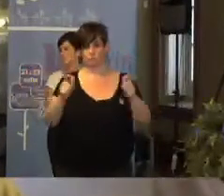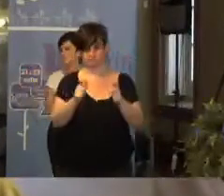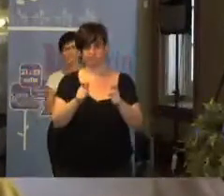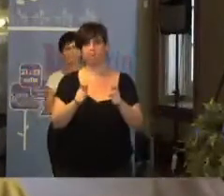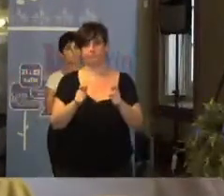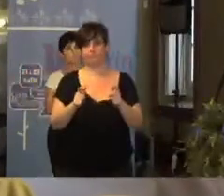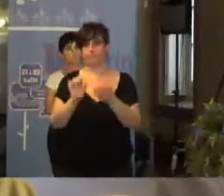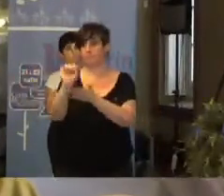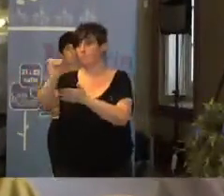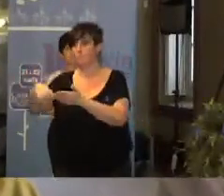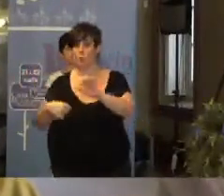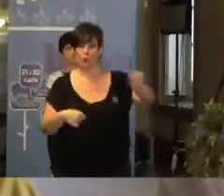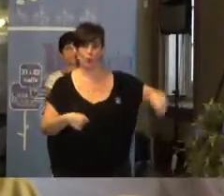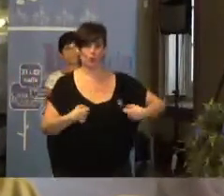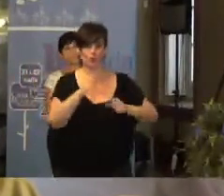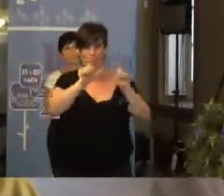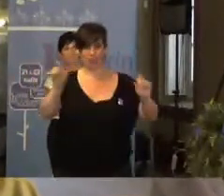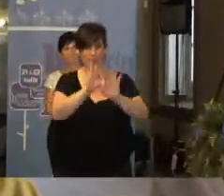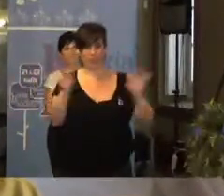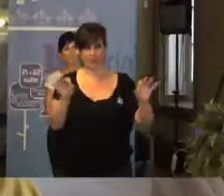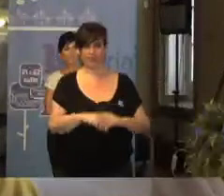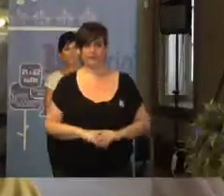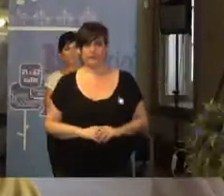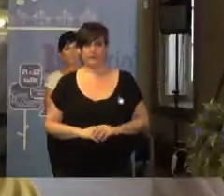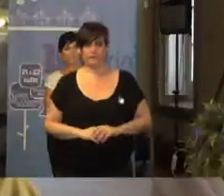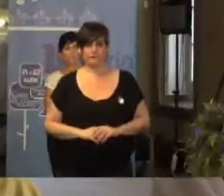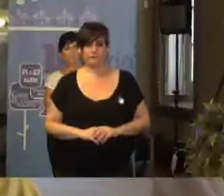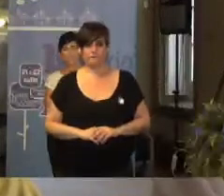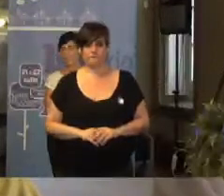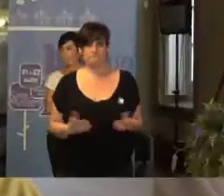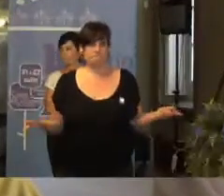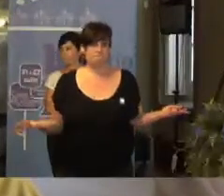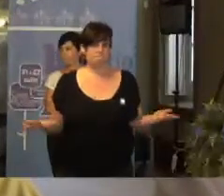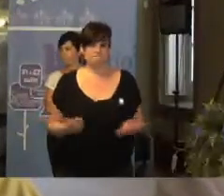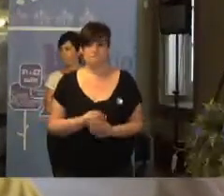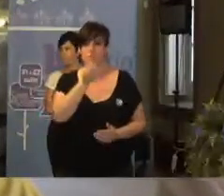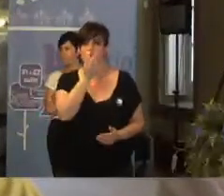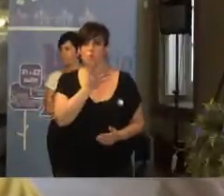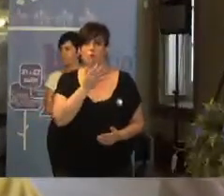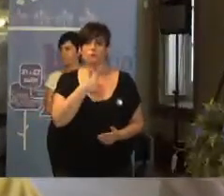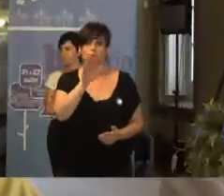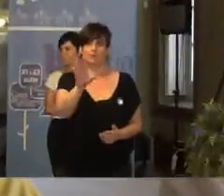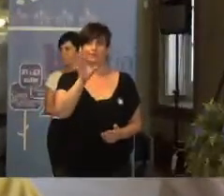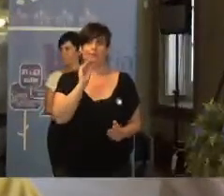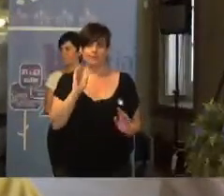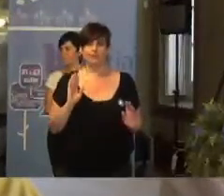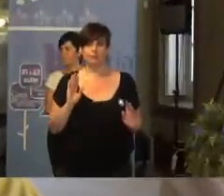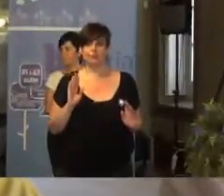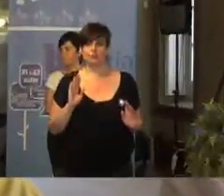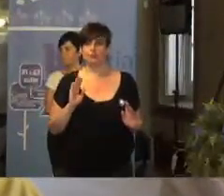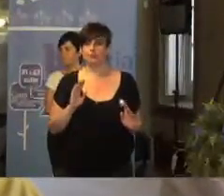vacío, sin nadie, non? E, bueno, era porque eu entendo de que é